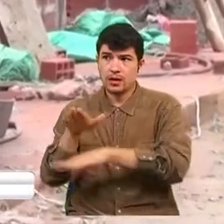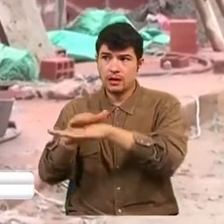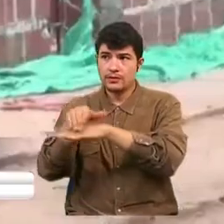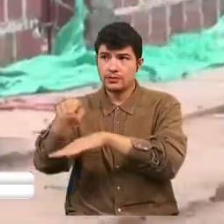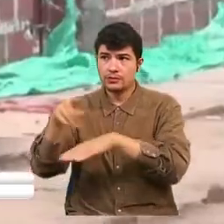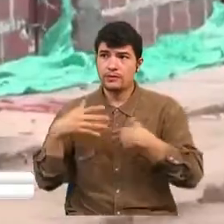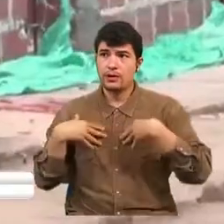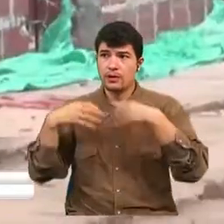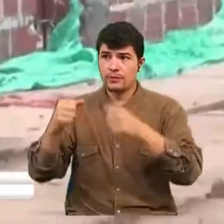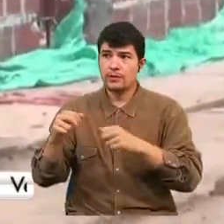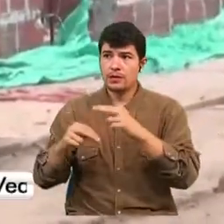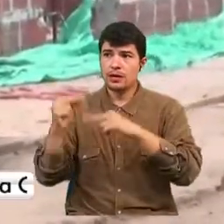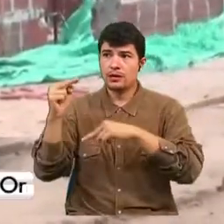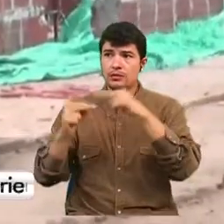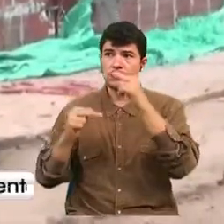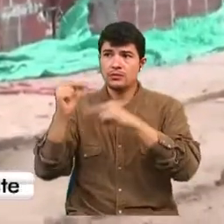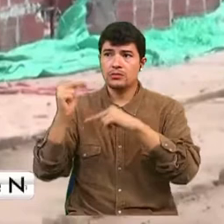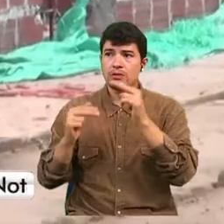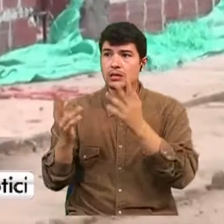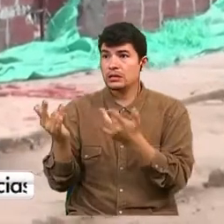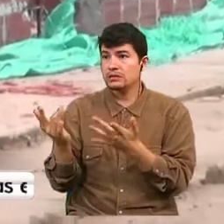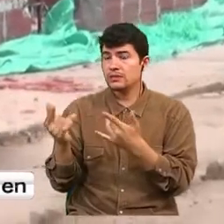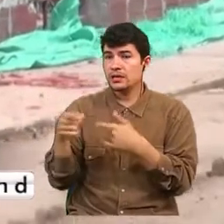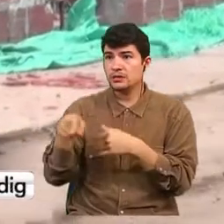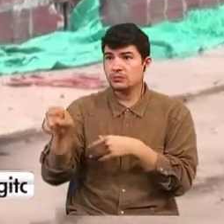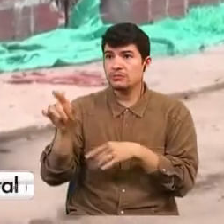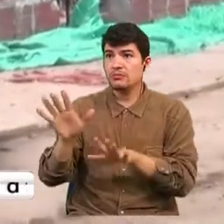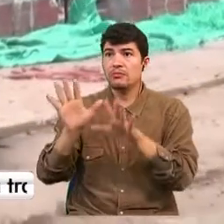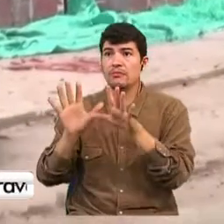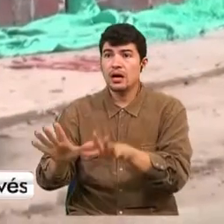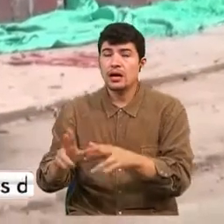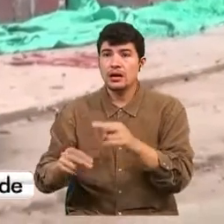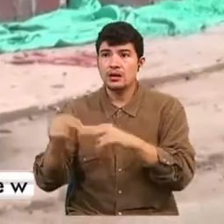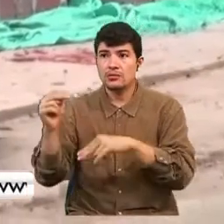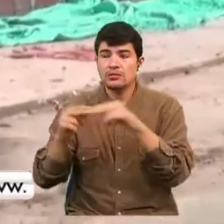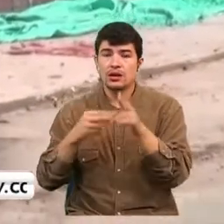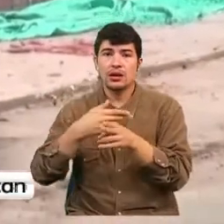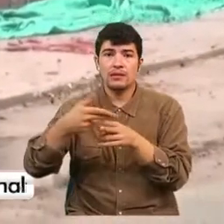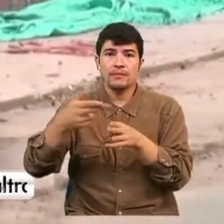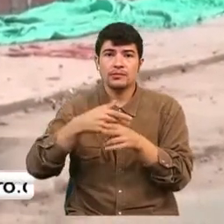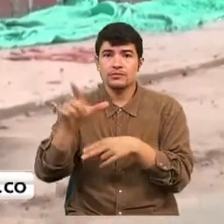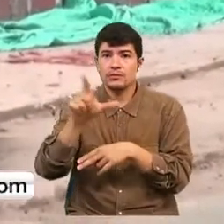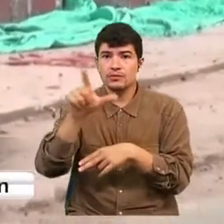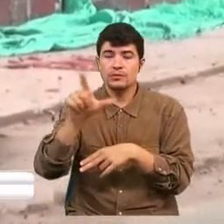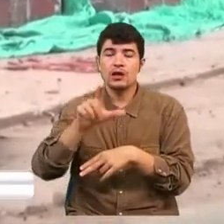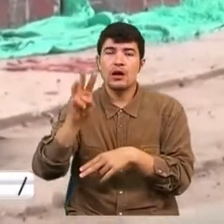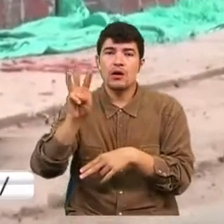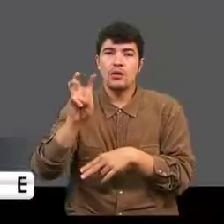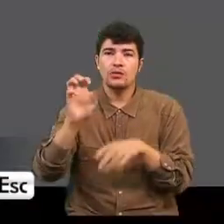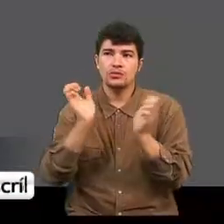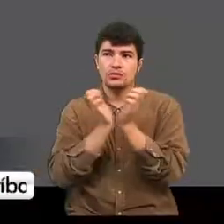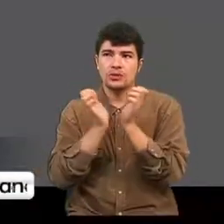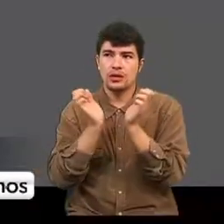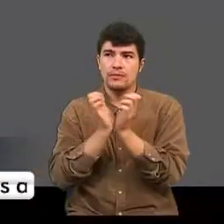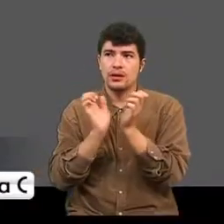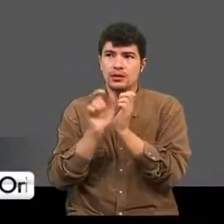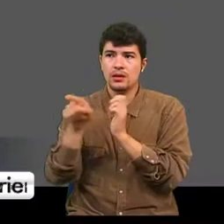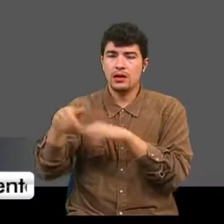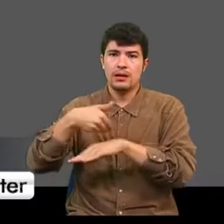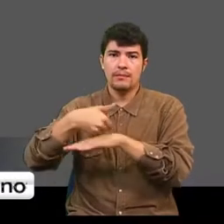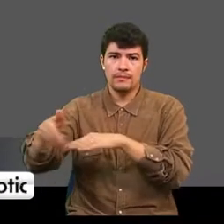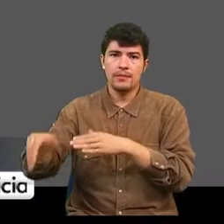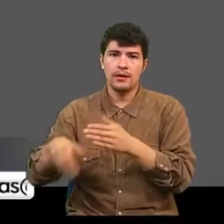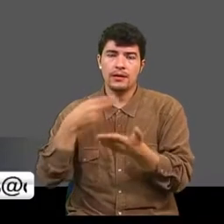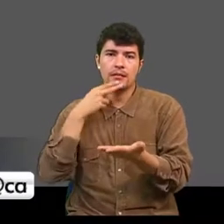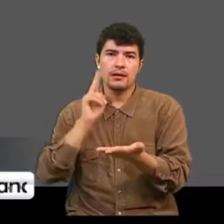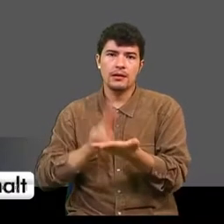propietario de la construcción la determinación de sellar la obra a partir del próximo lunes 8 de mayo, tal y como fue solicitado